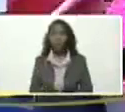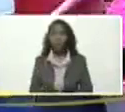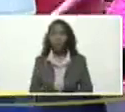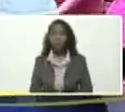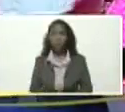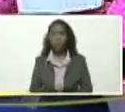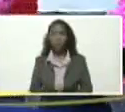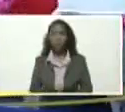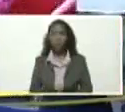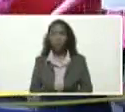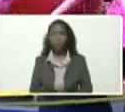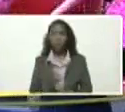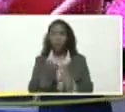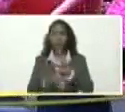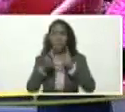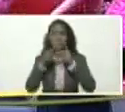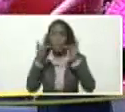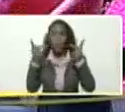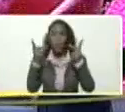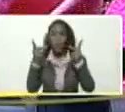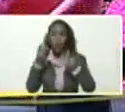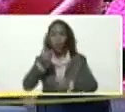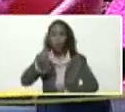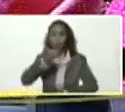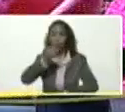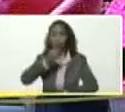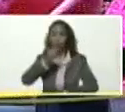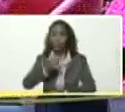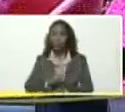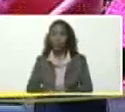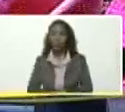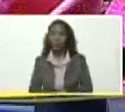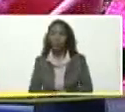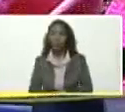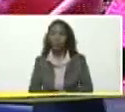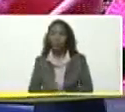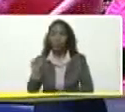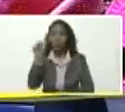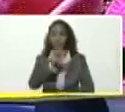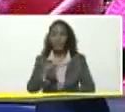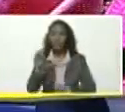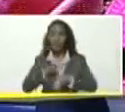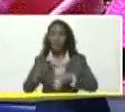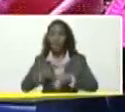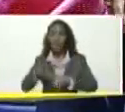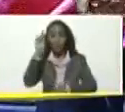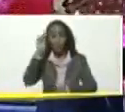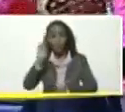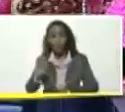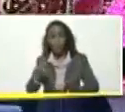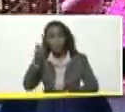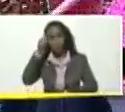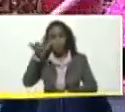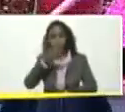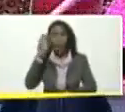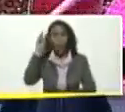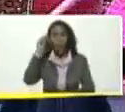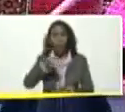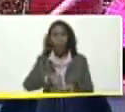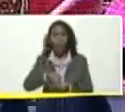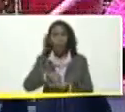En la categoría Publicaciones Periódicas, el Semanario Infantil del diario Ciudad Maracay,